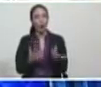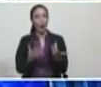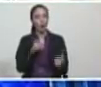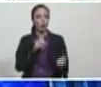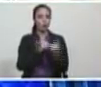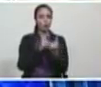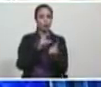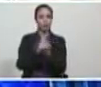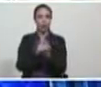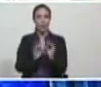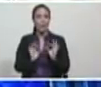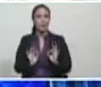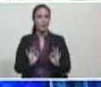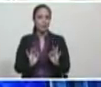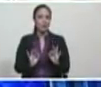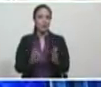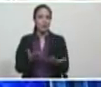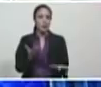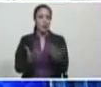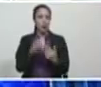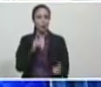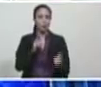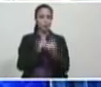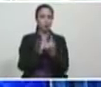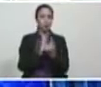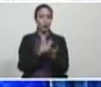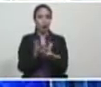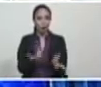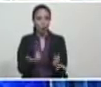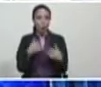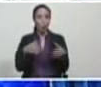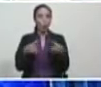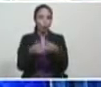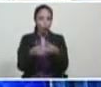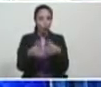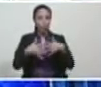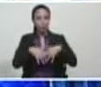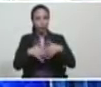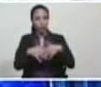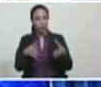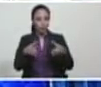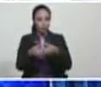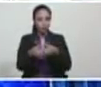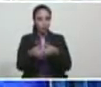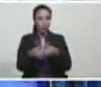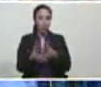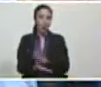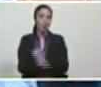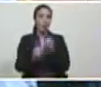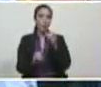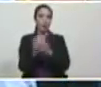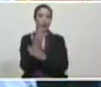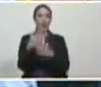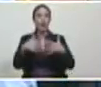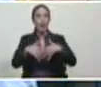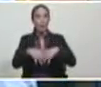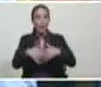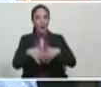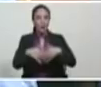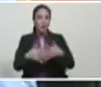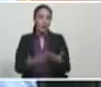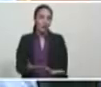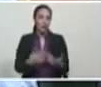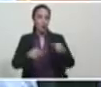políticas dirigidas únicamente a su sector, crear el motor